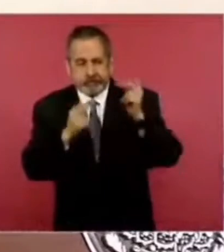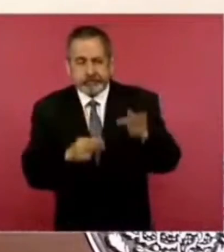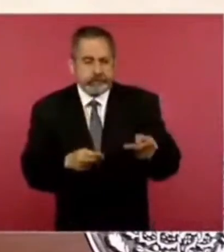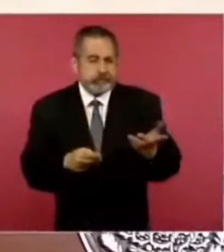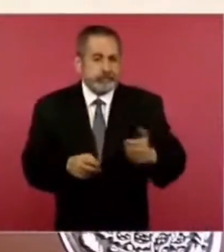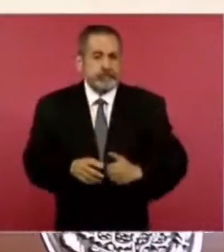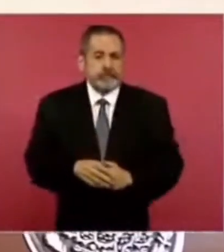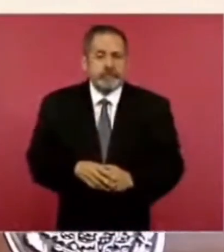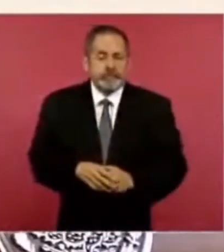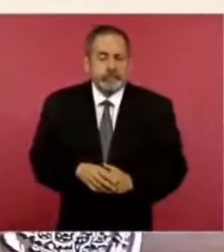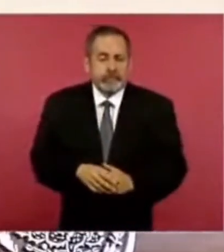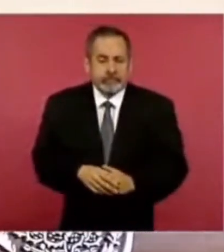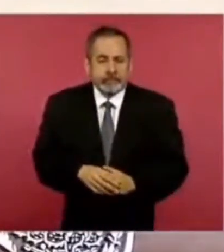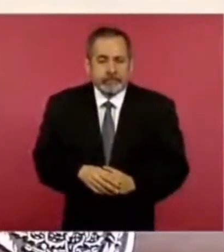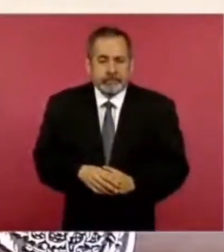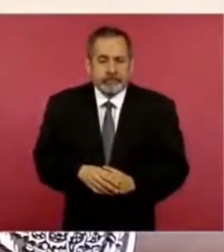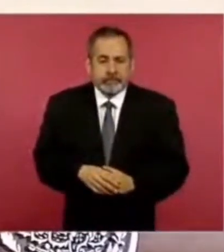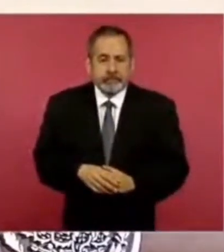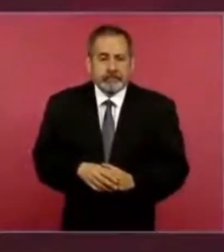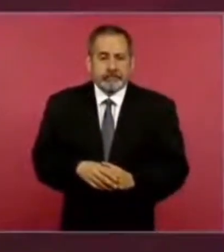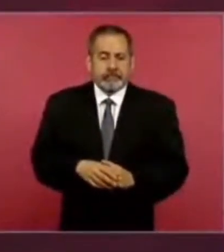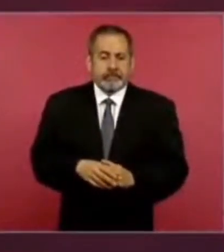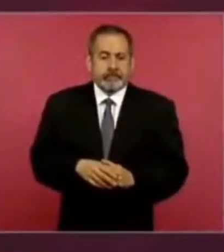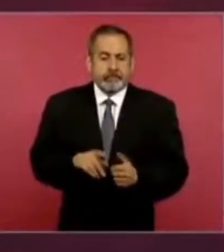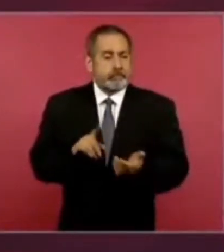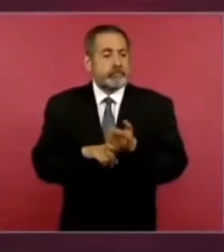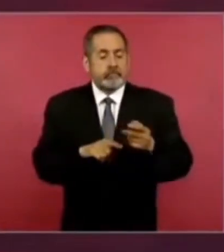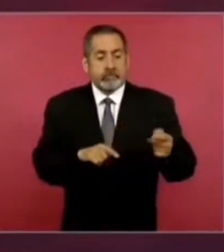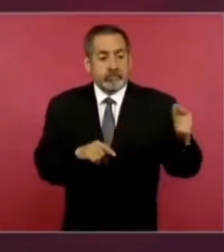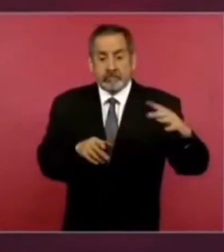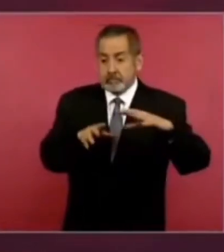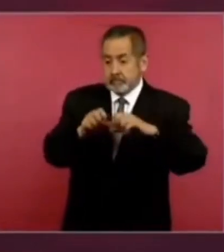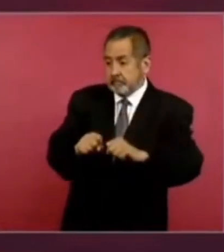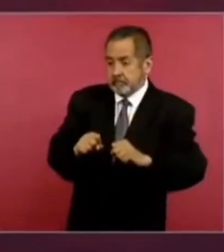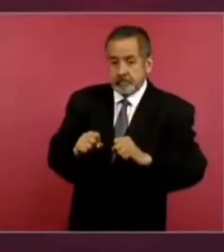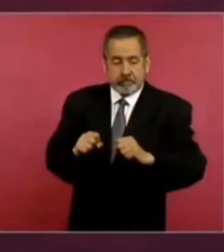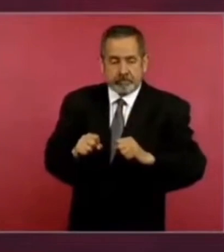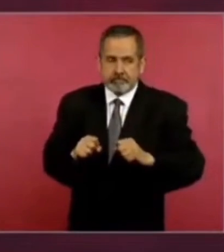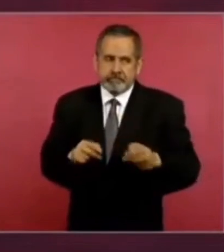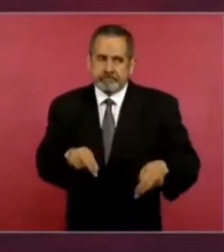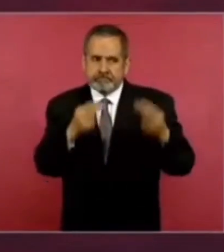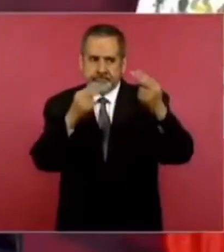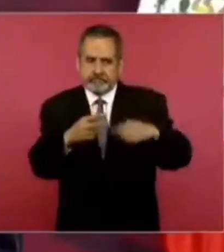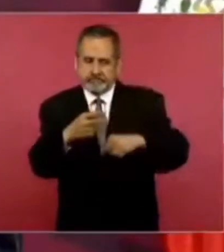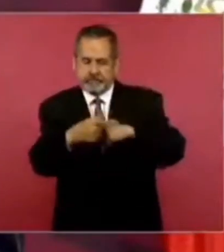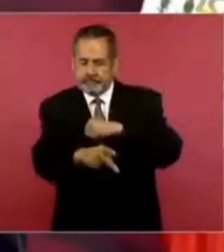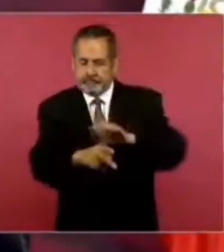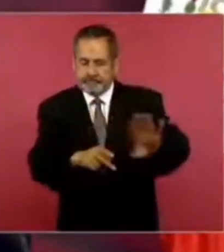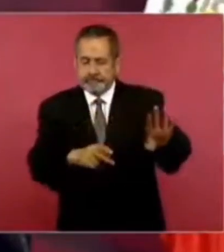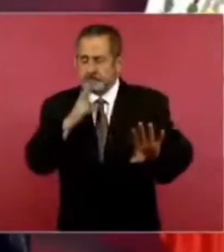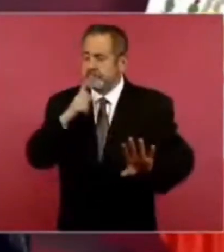porque él sabía que iban a comprarse los bonos, le dieron un crédito,